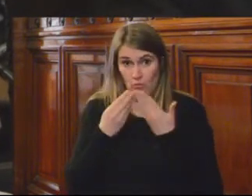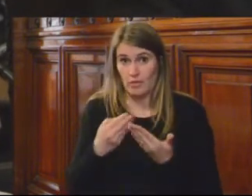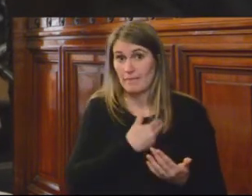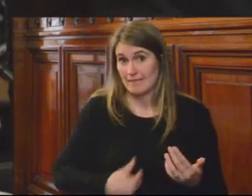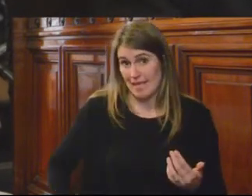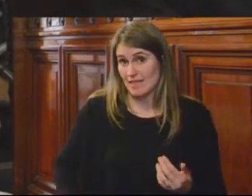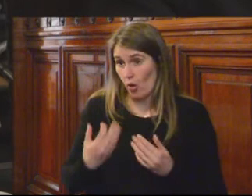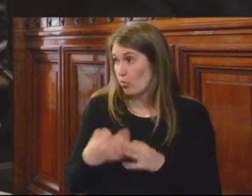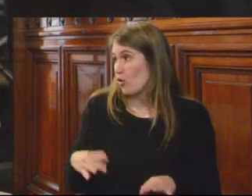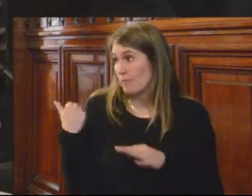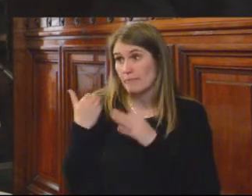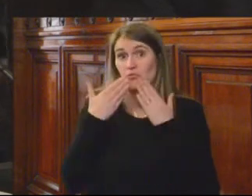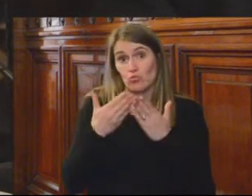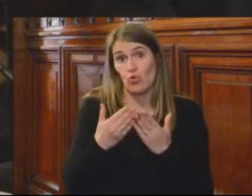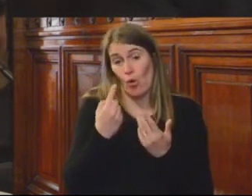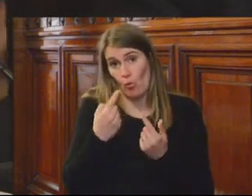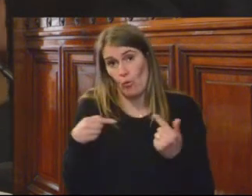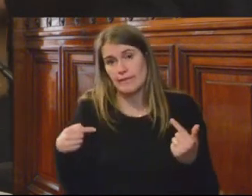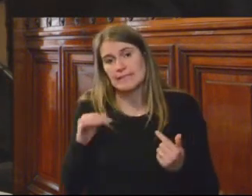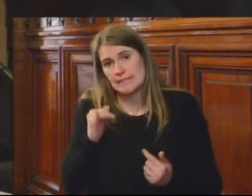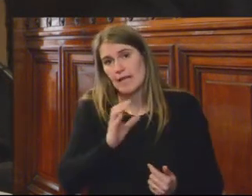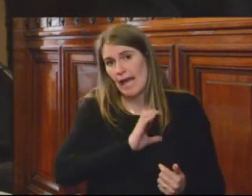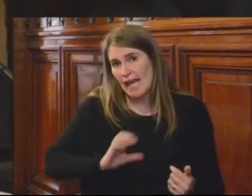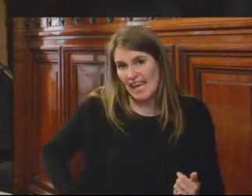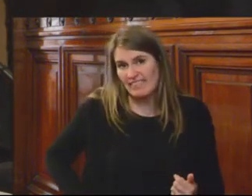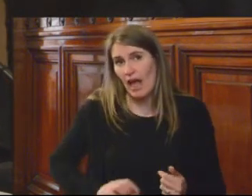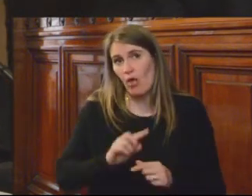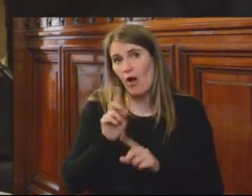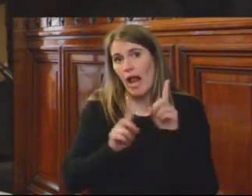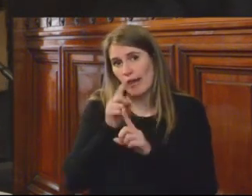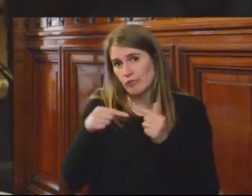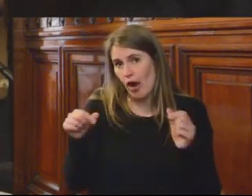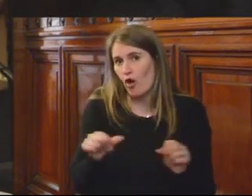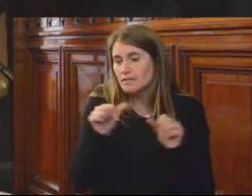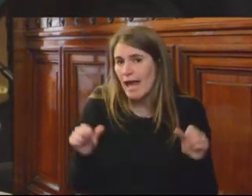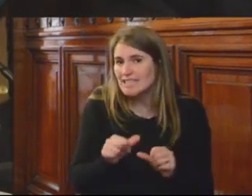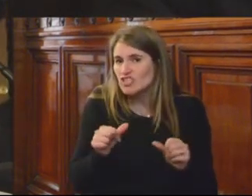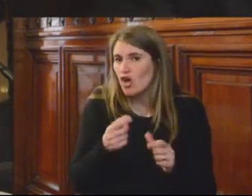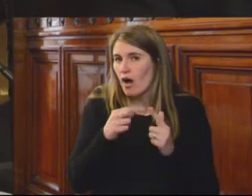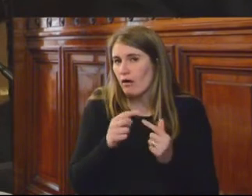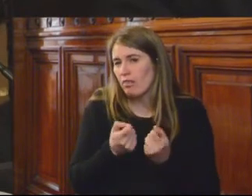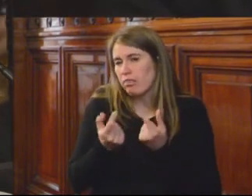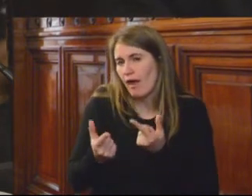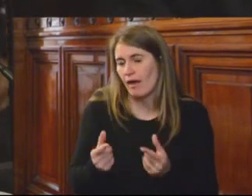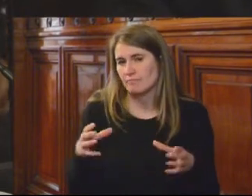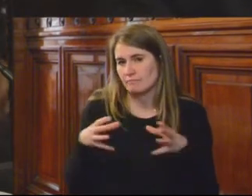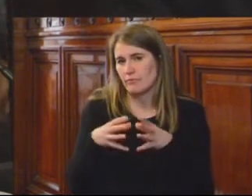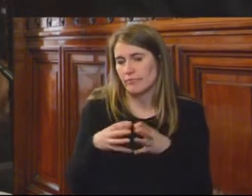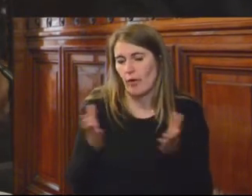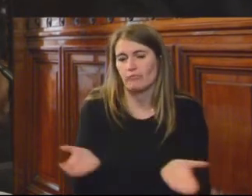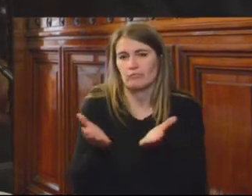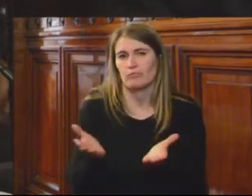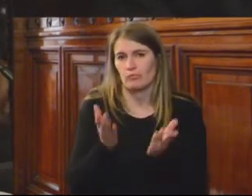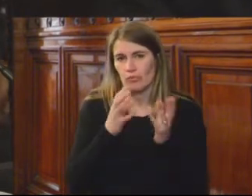bueno, creemos que el Estado ha hecho ciertas cosas para dignificar la comunidad estudiantil, sin